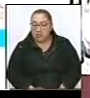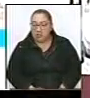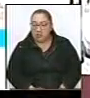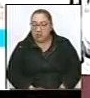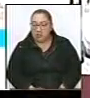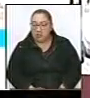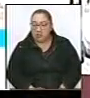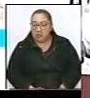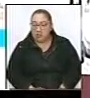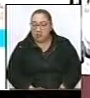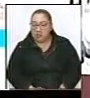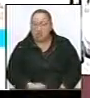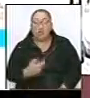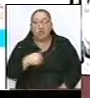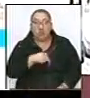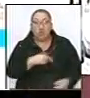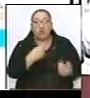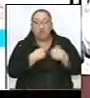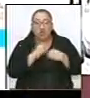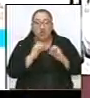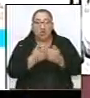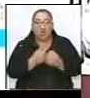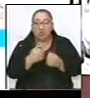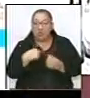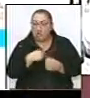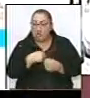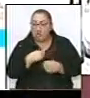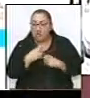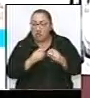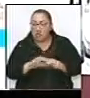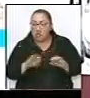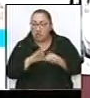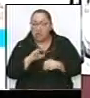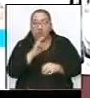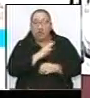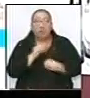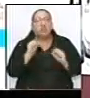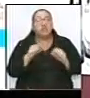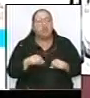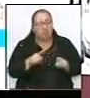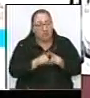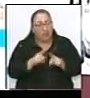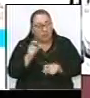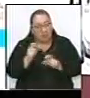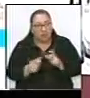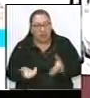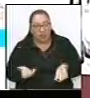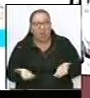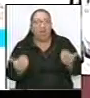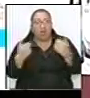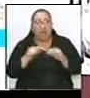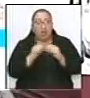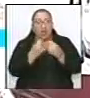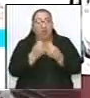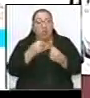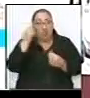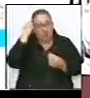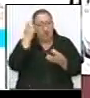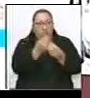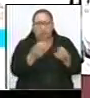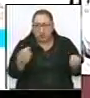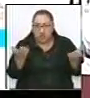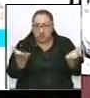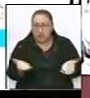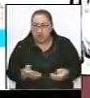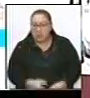y somos el primer poder del Estado. Somos una persona y somos el primer poder del Estado. Somos también gente que viene de partido, como muchos que